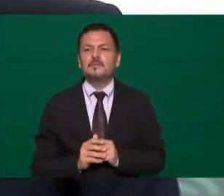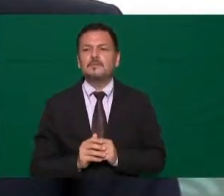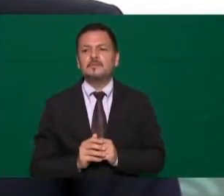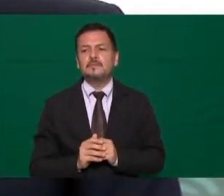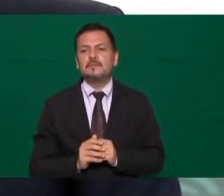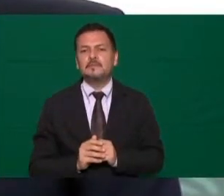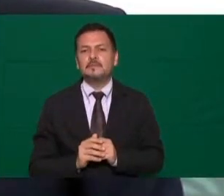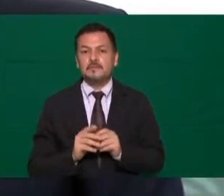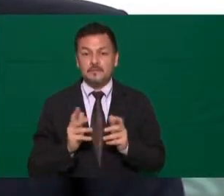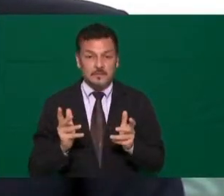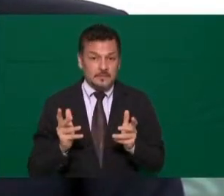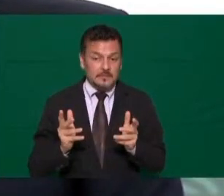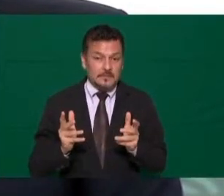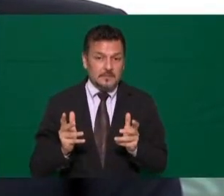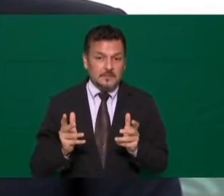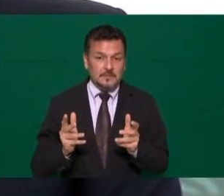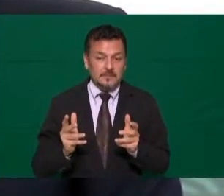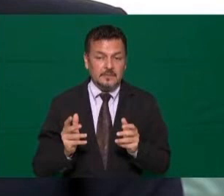Si